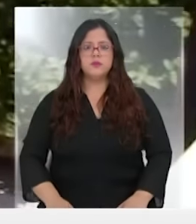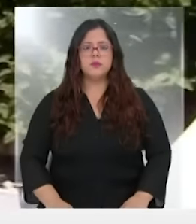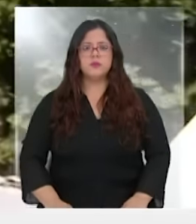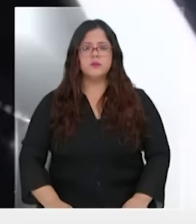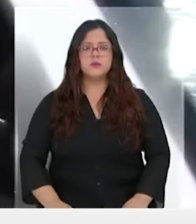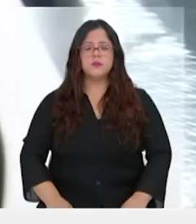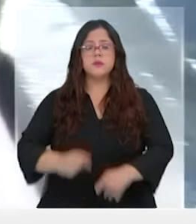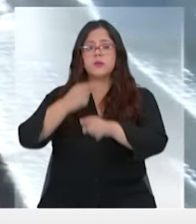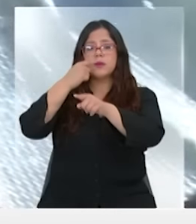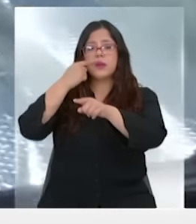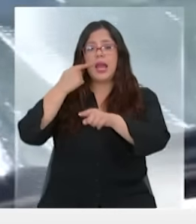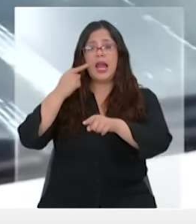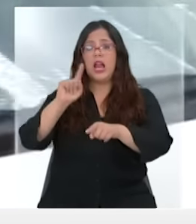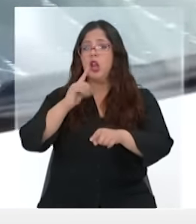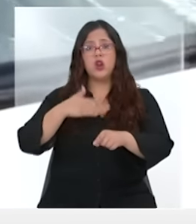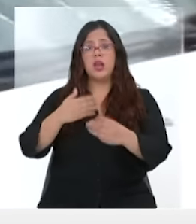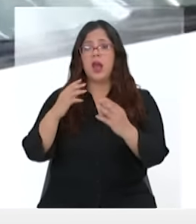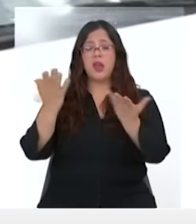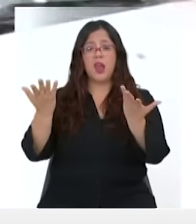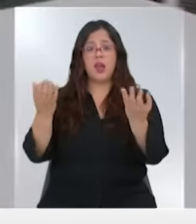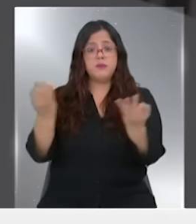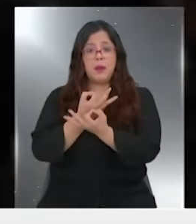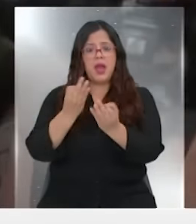Pero no quiso referirse al tema.